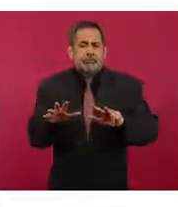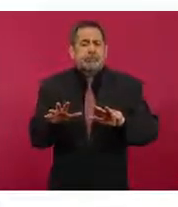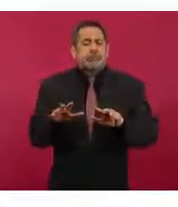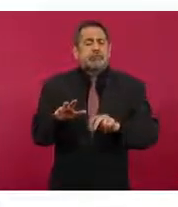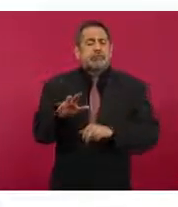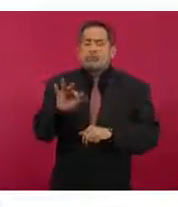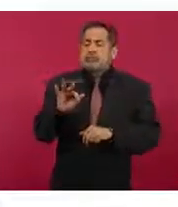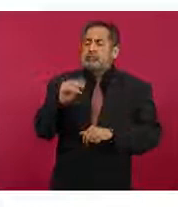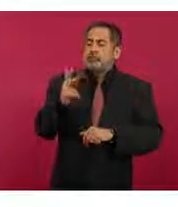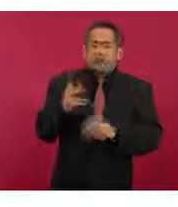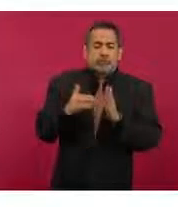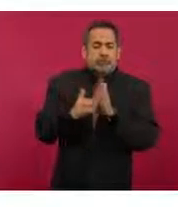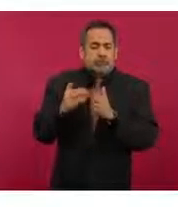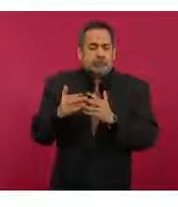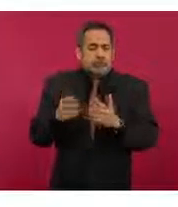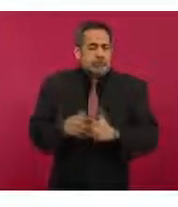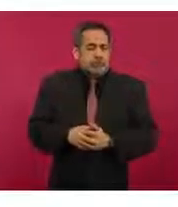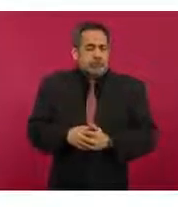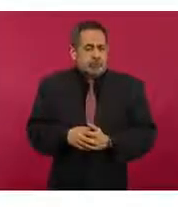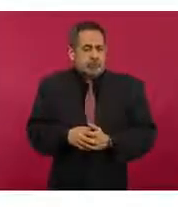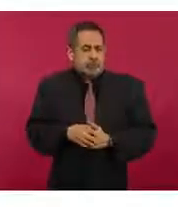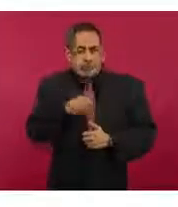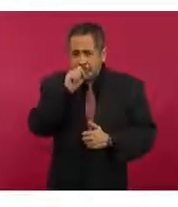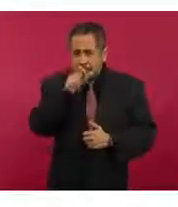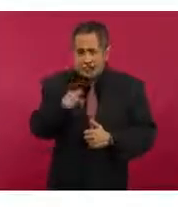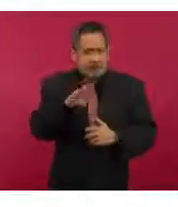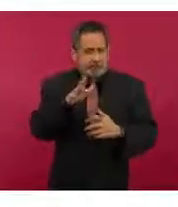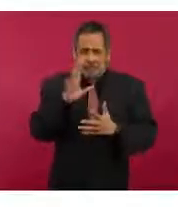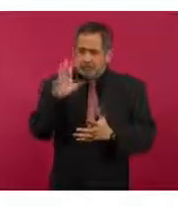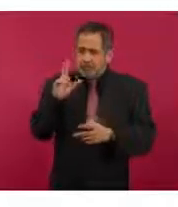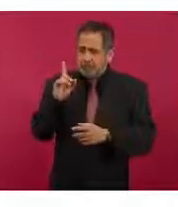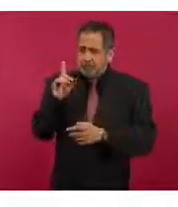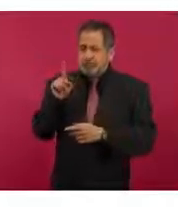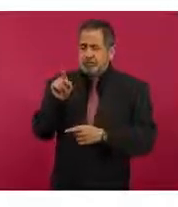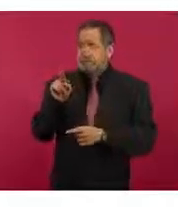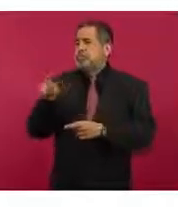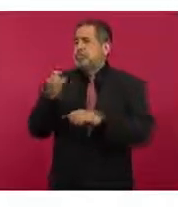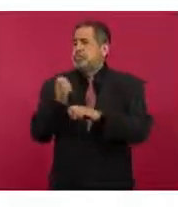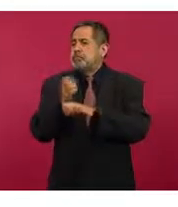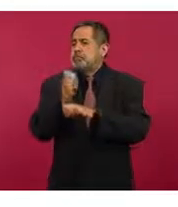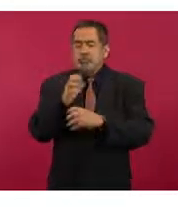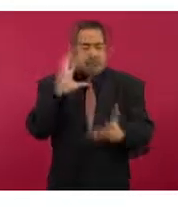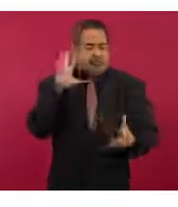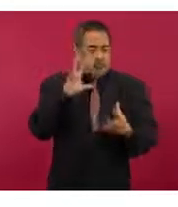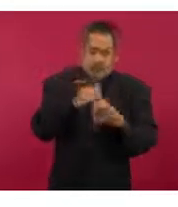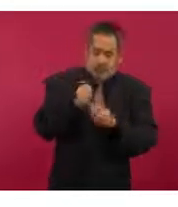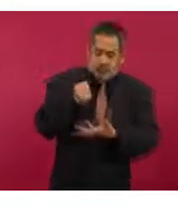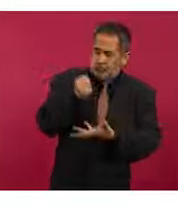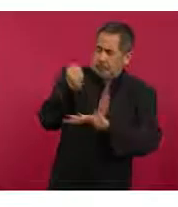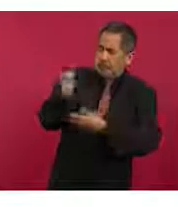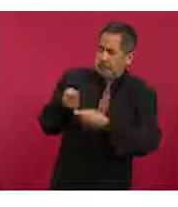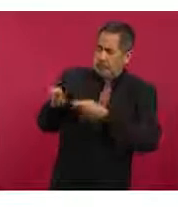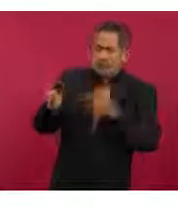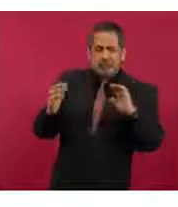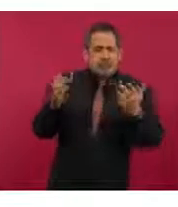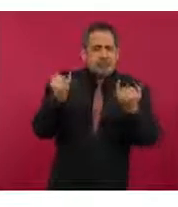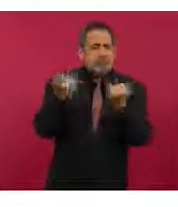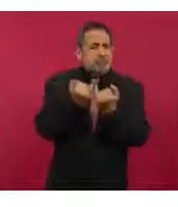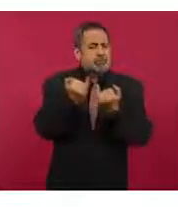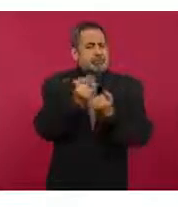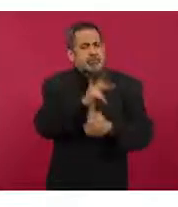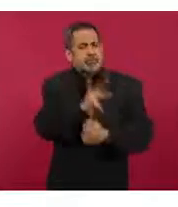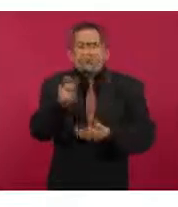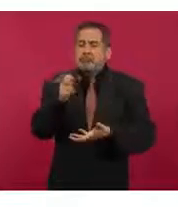15,848 millones. También es el presupuesto de un año de un estado de la República.